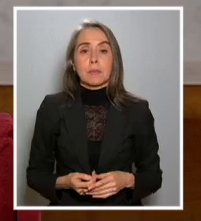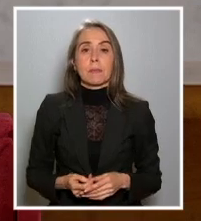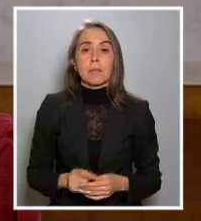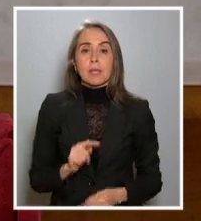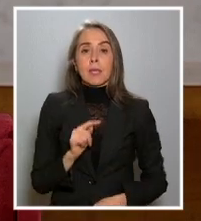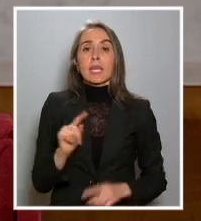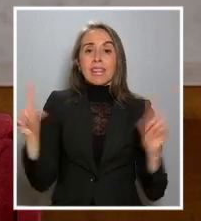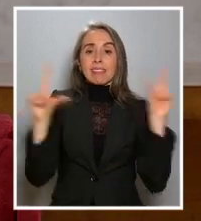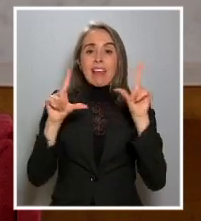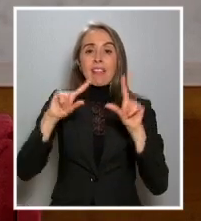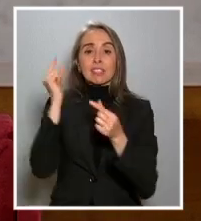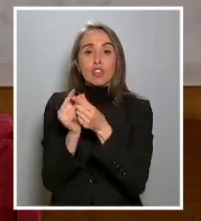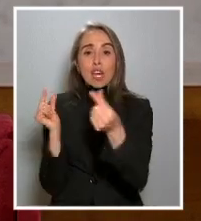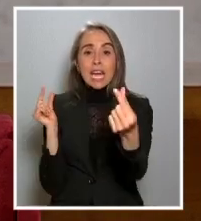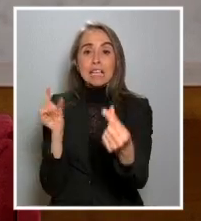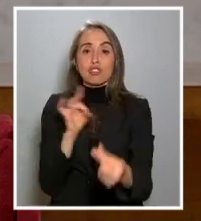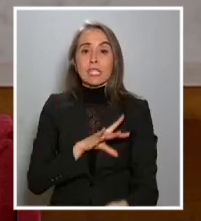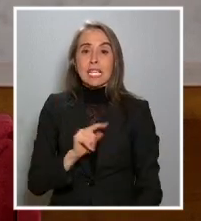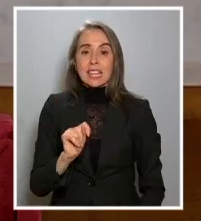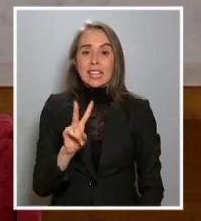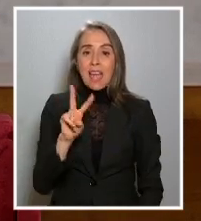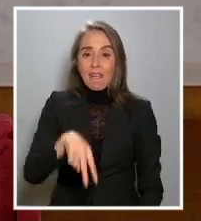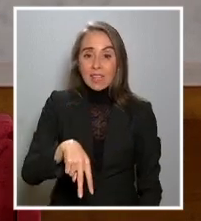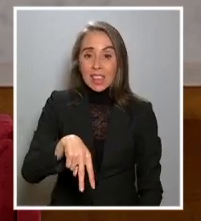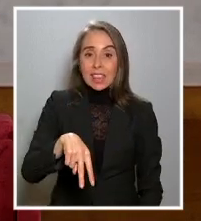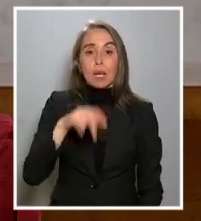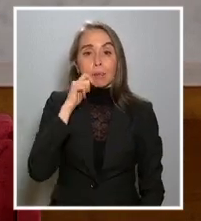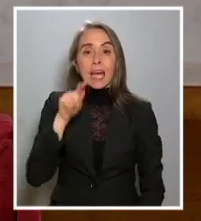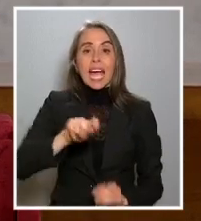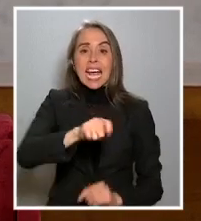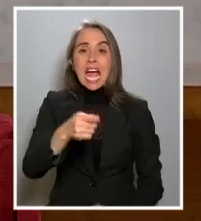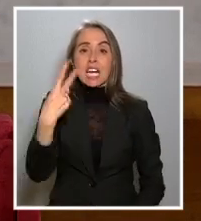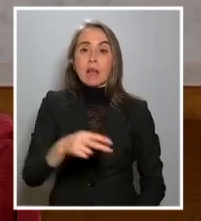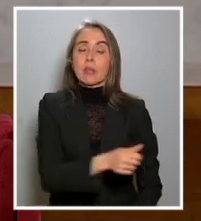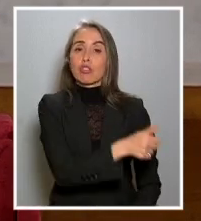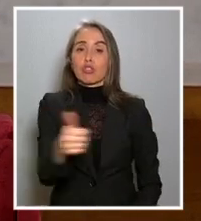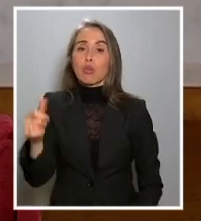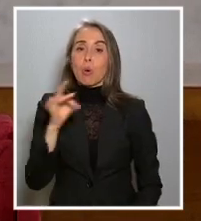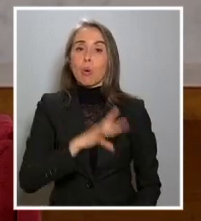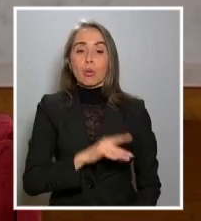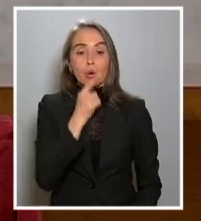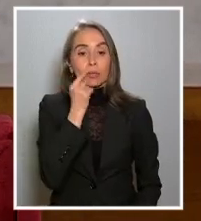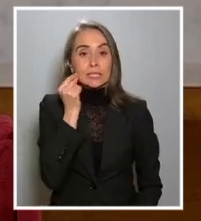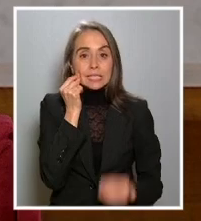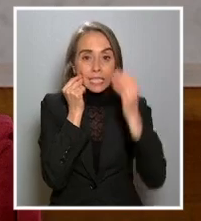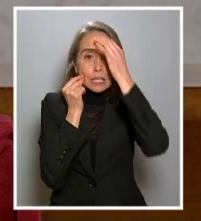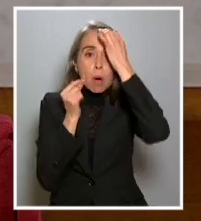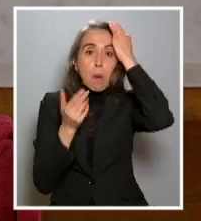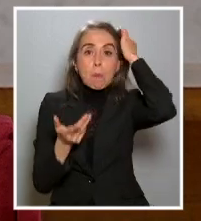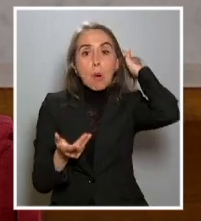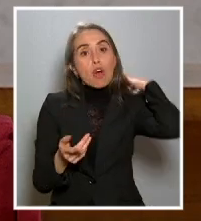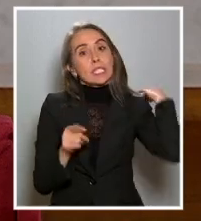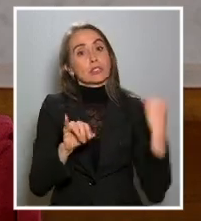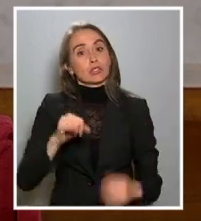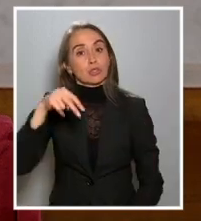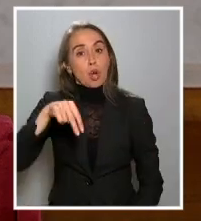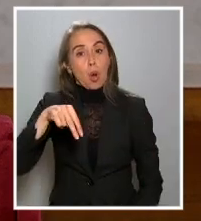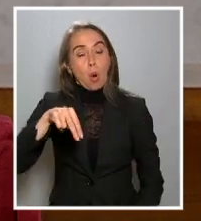Televisión Nacional de Chile, por su parte, es el canal de todos los chilenos y chilenas. Es por eso que durante